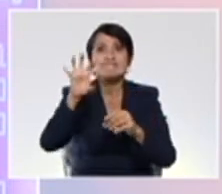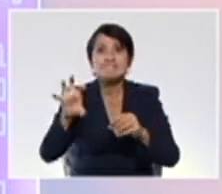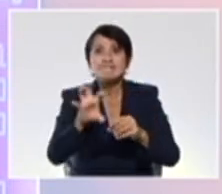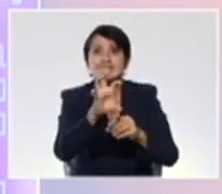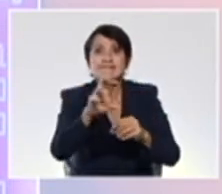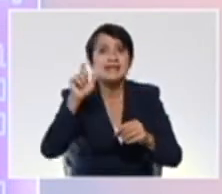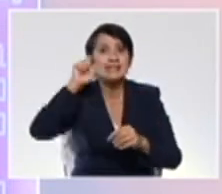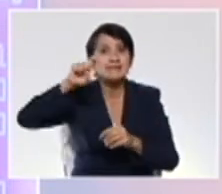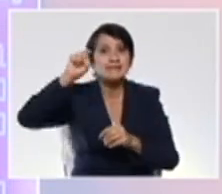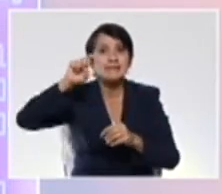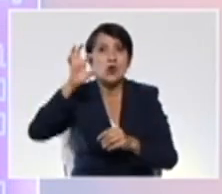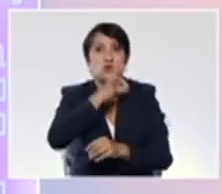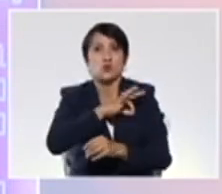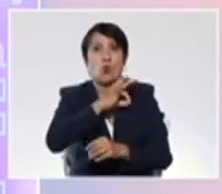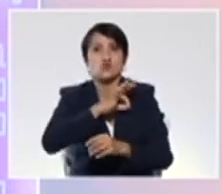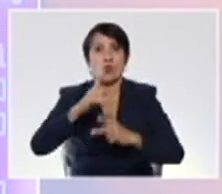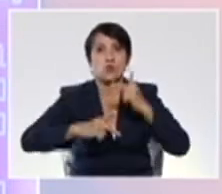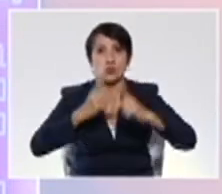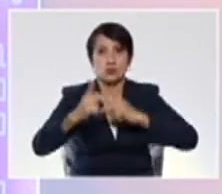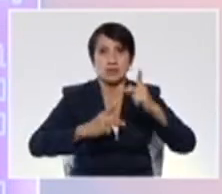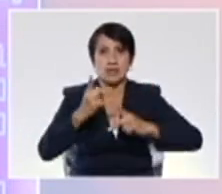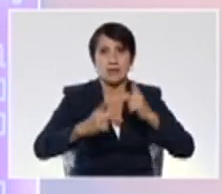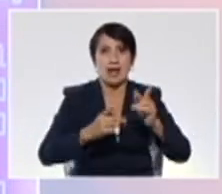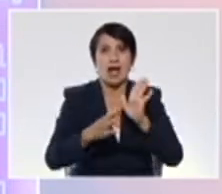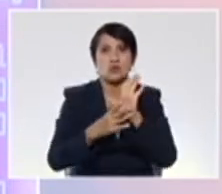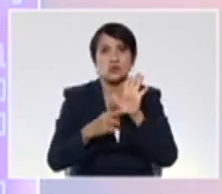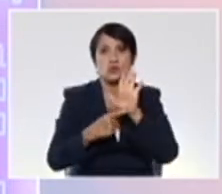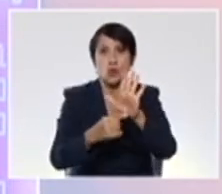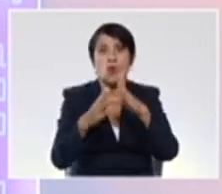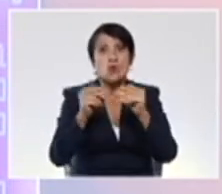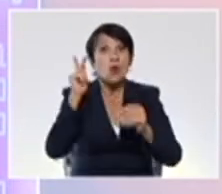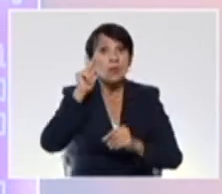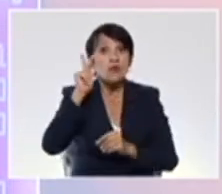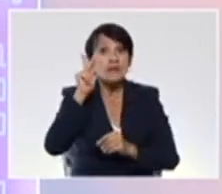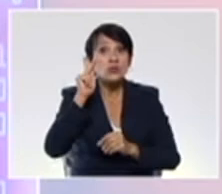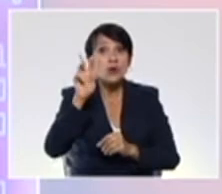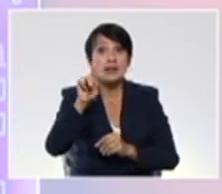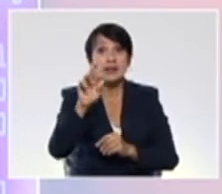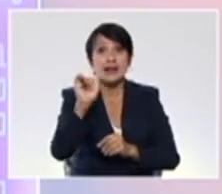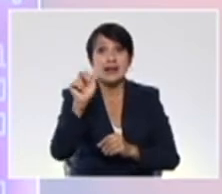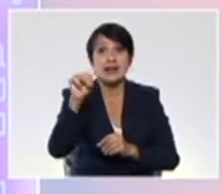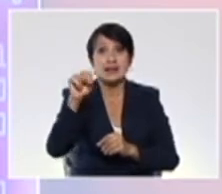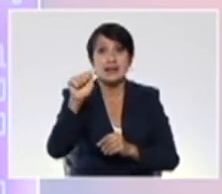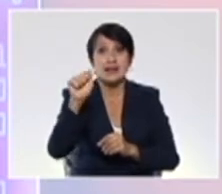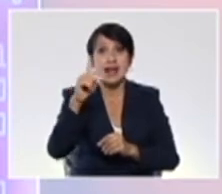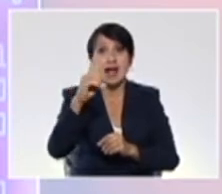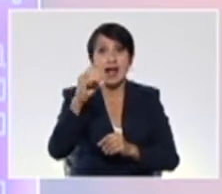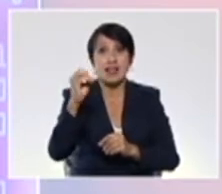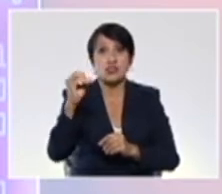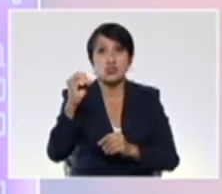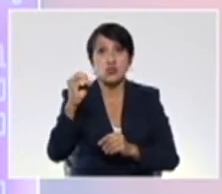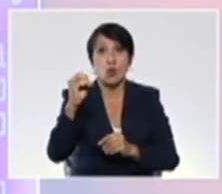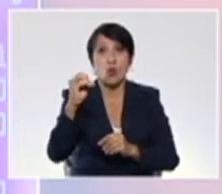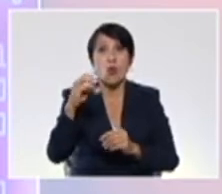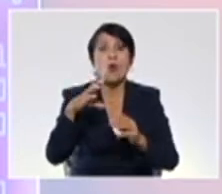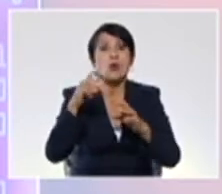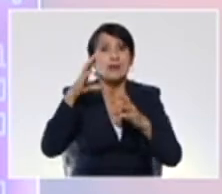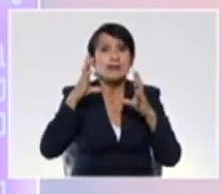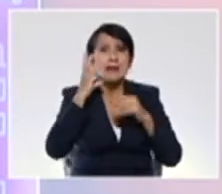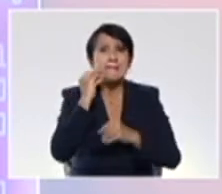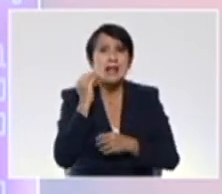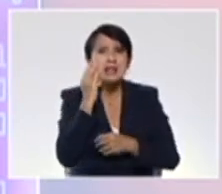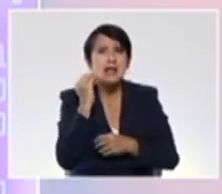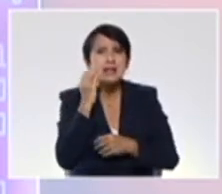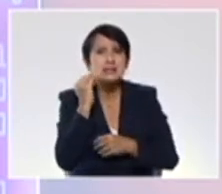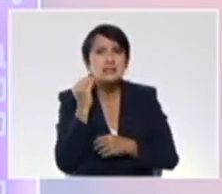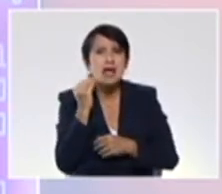de la pedagogía socioproductiva que nos va a compartir el profesor Reinaldo Rodríguez para hablarnos de unos experimentos muy